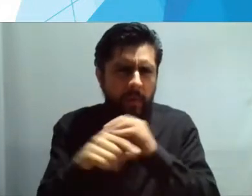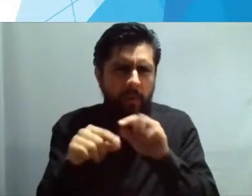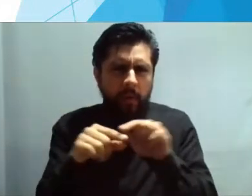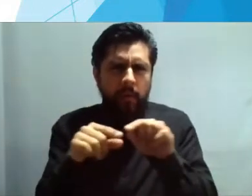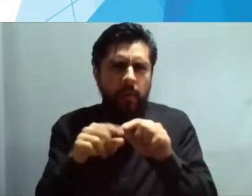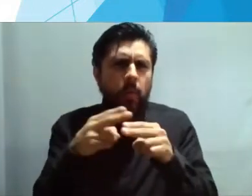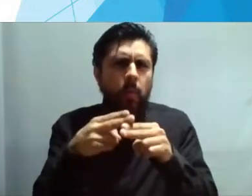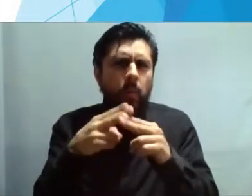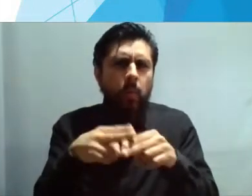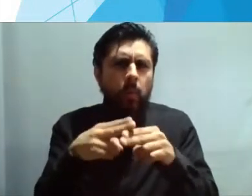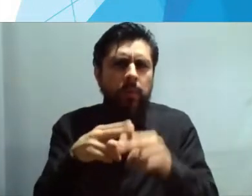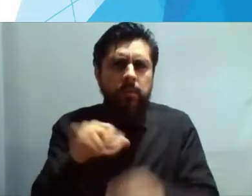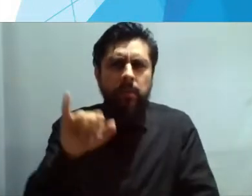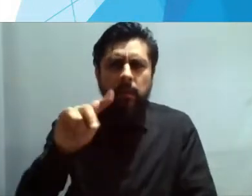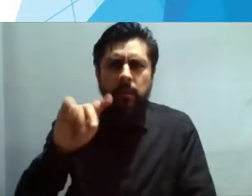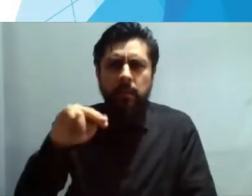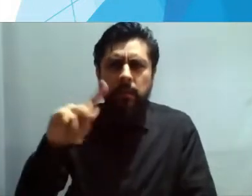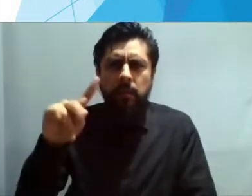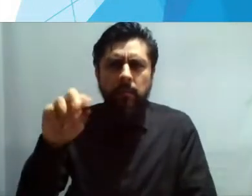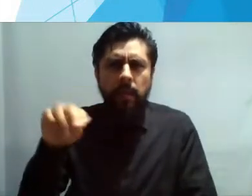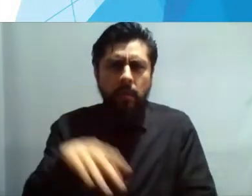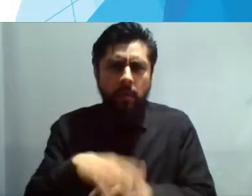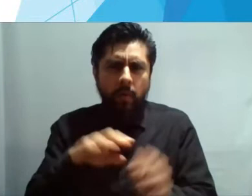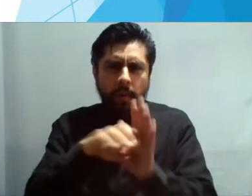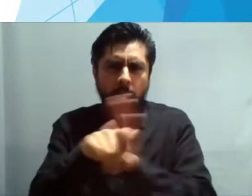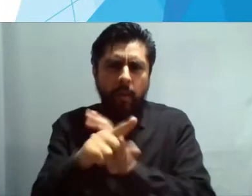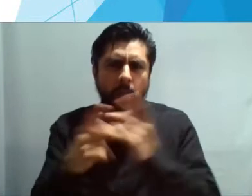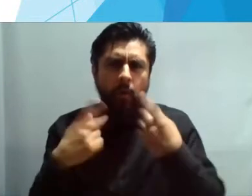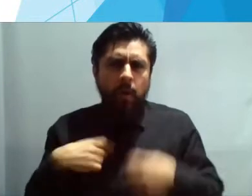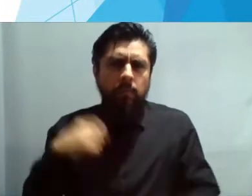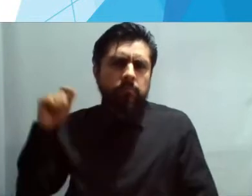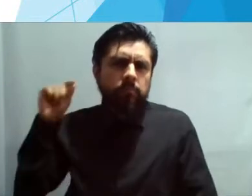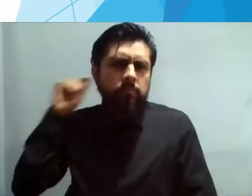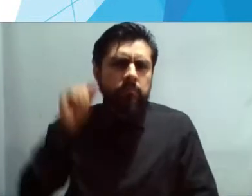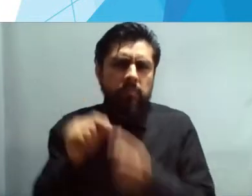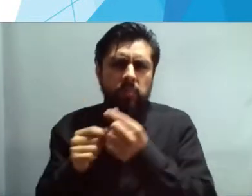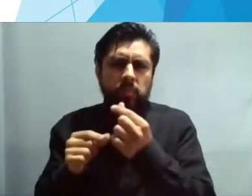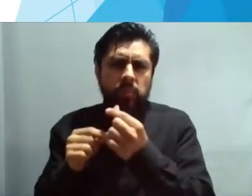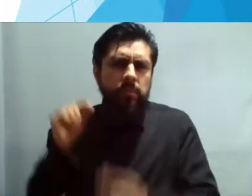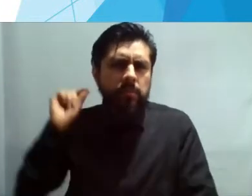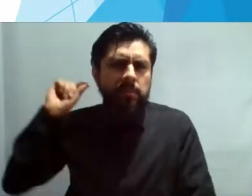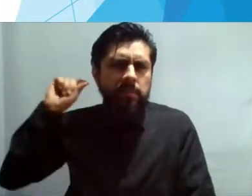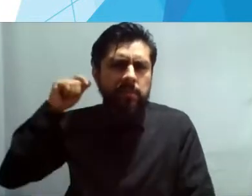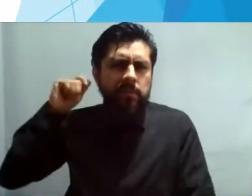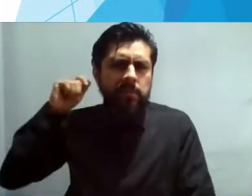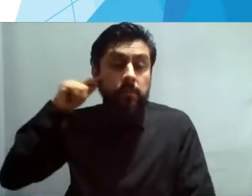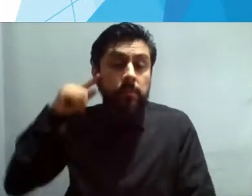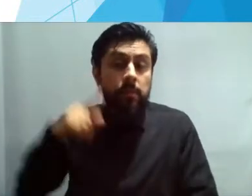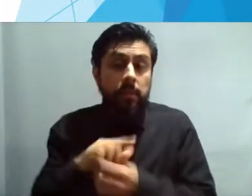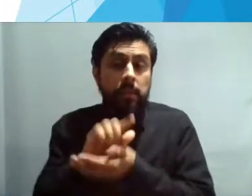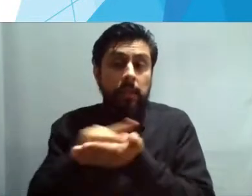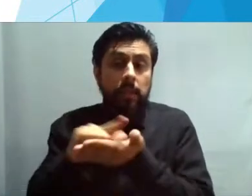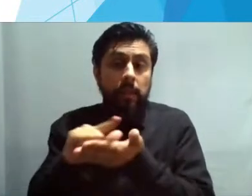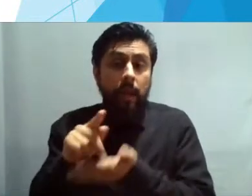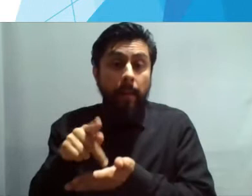tímpano. Aquí esta persona está introduciendo un cotonete. Claro, el cotonete va a limpiar un poco del conducto, pero otro tanto,